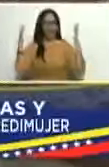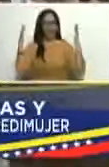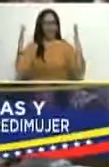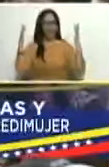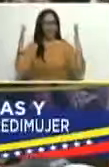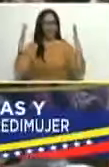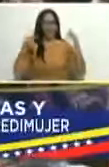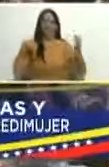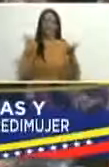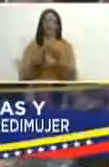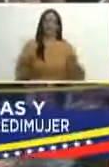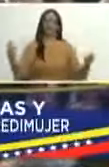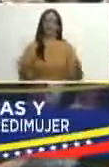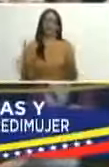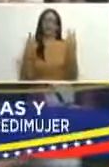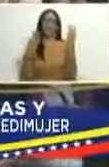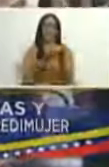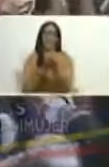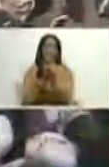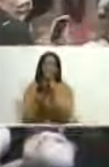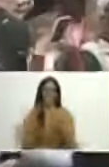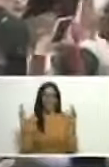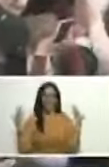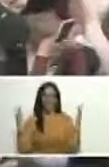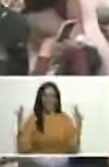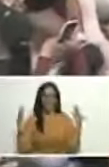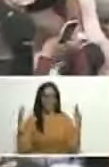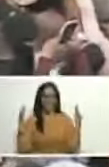¡Mujeres! ¡Hasta la victoria siempre!